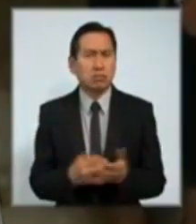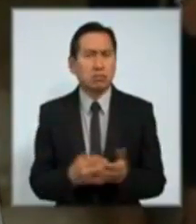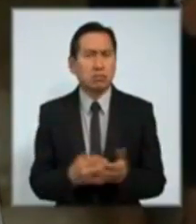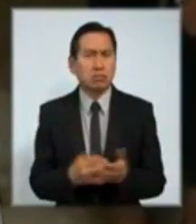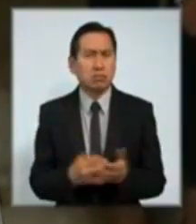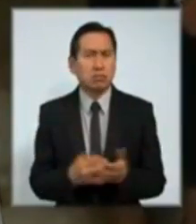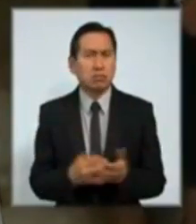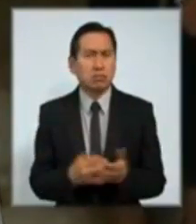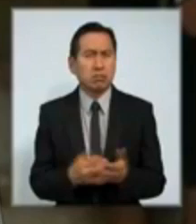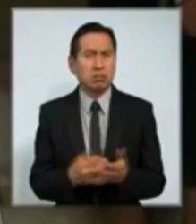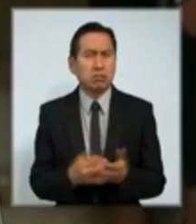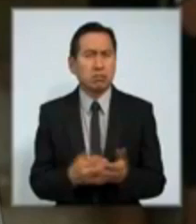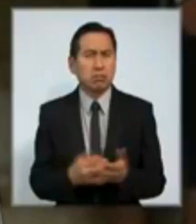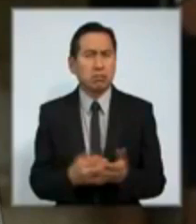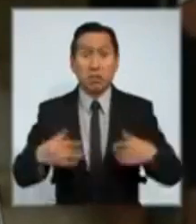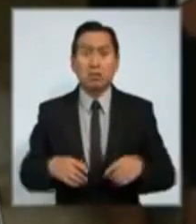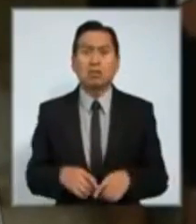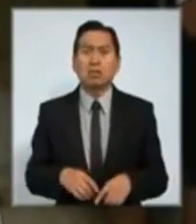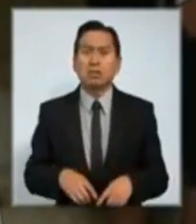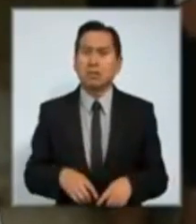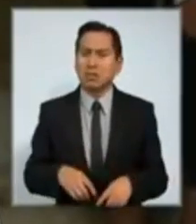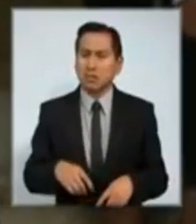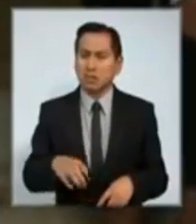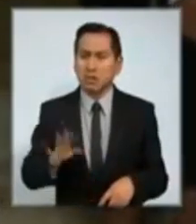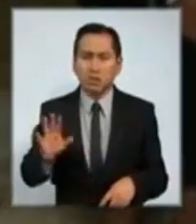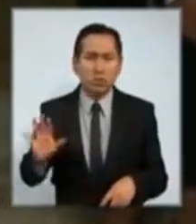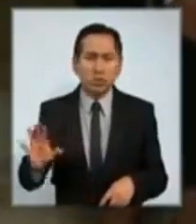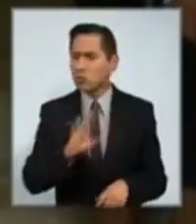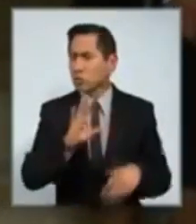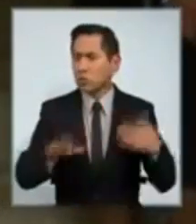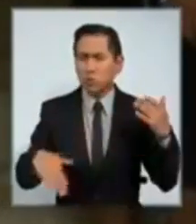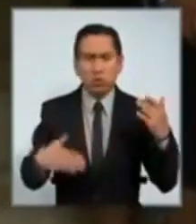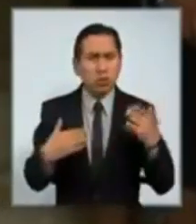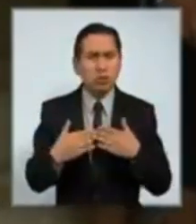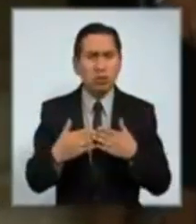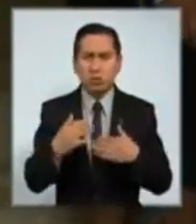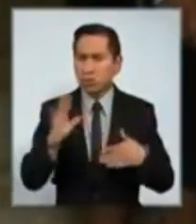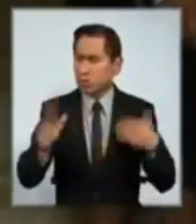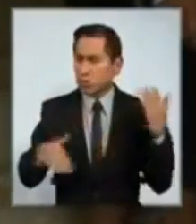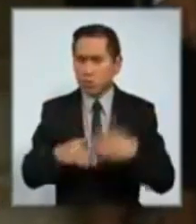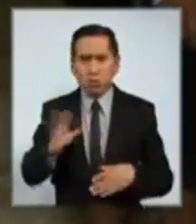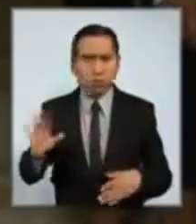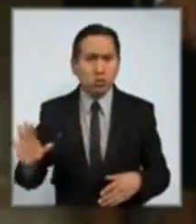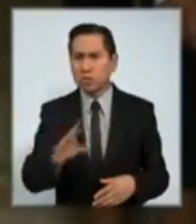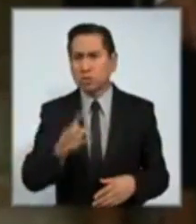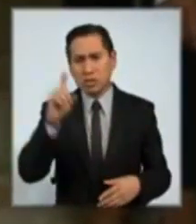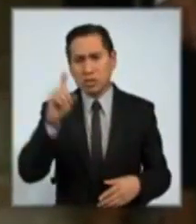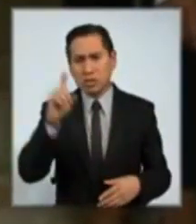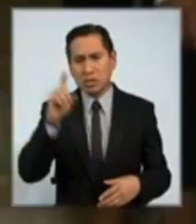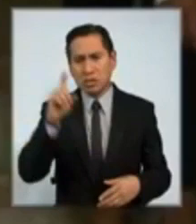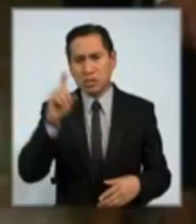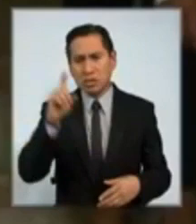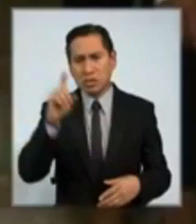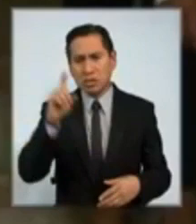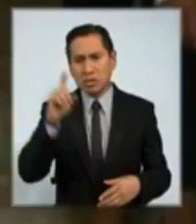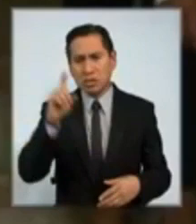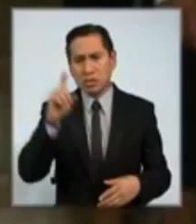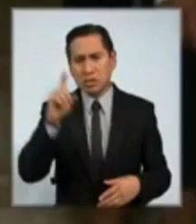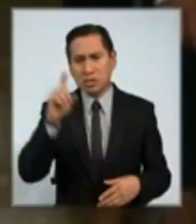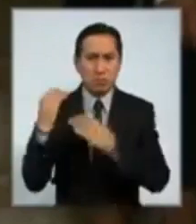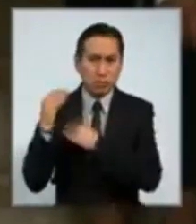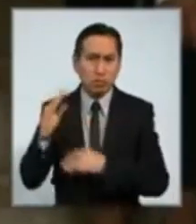vidas dependen de que todos, absolutamente todos, cumplamos lo que nos